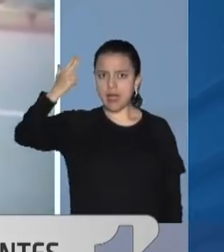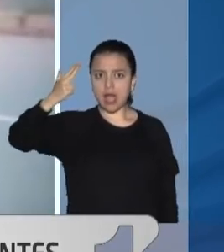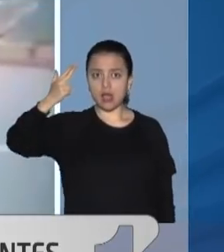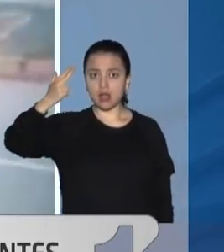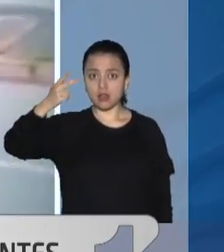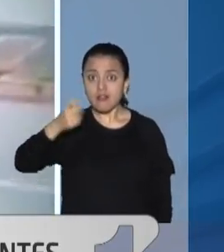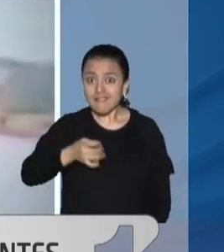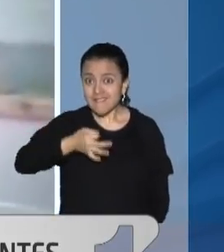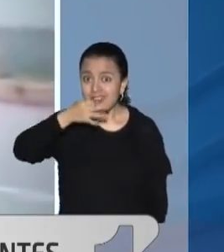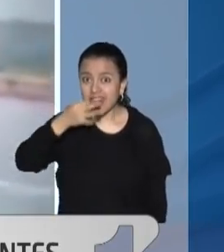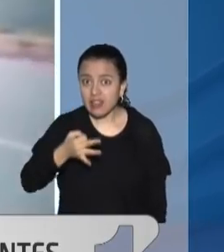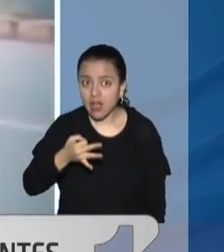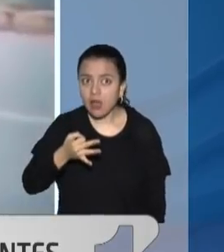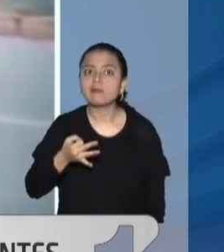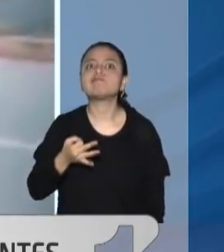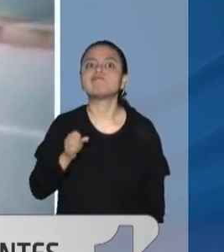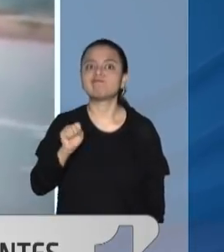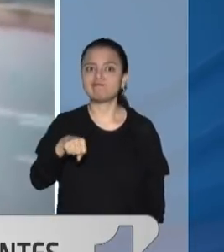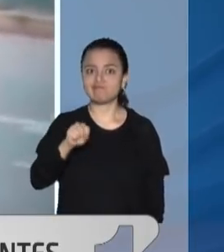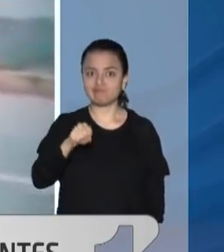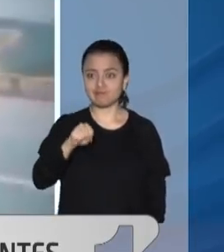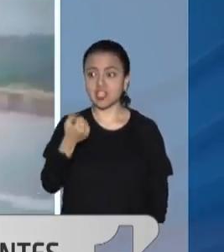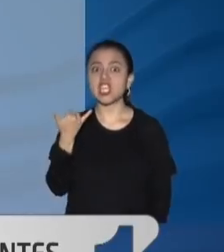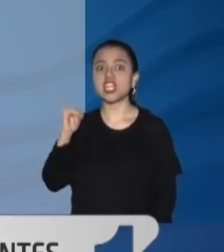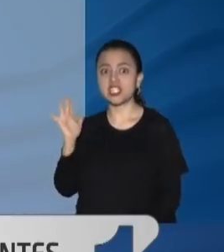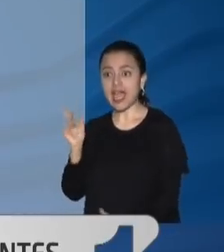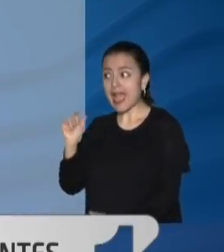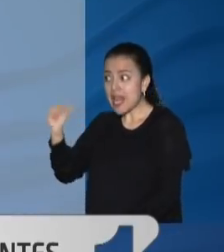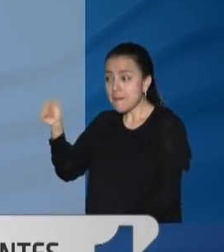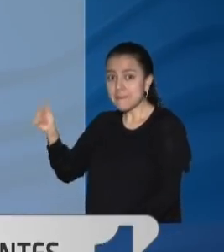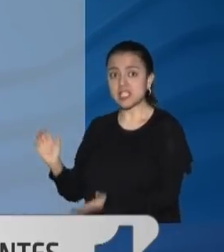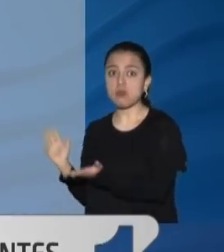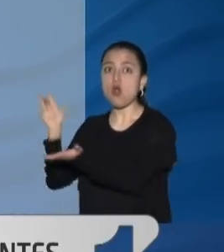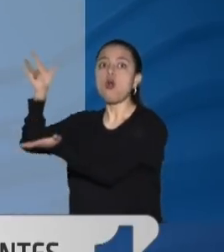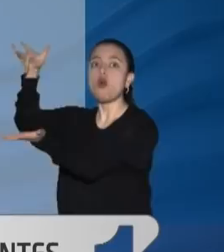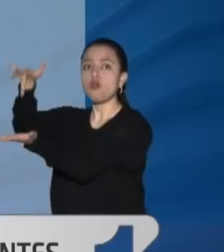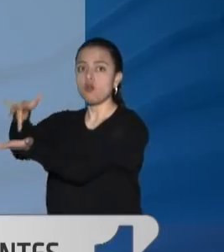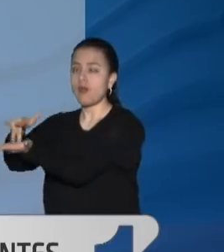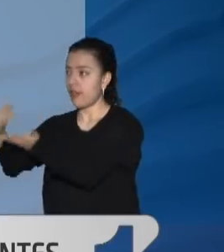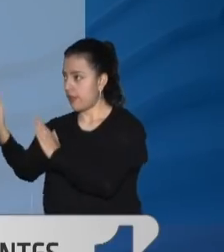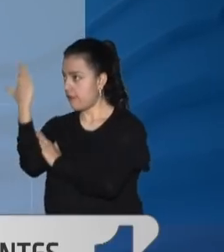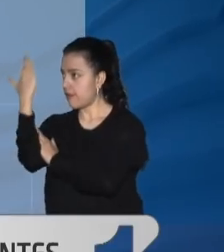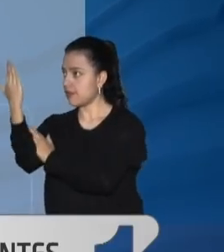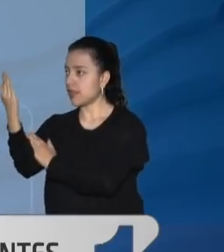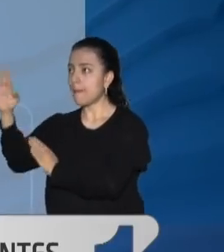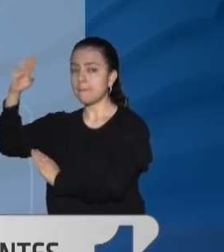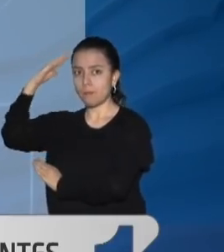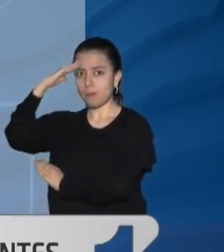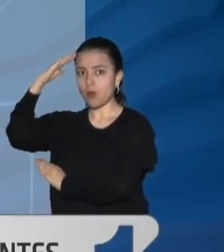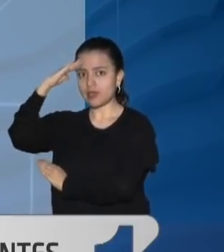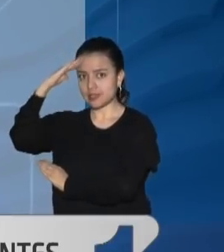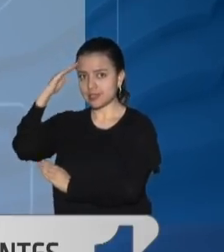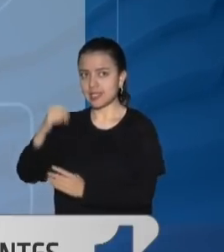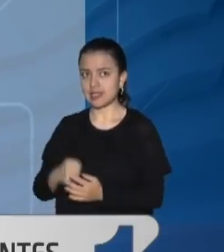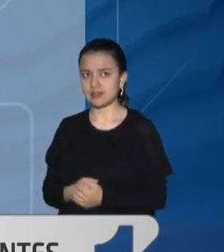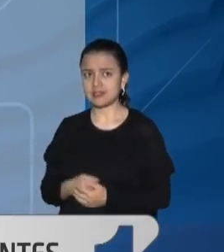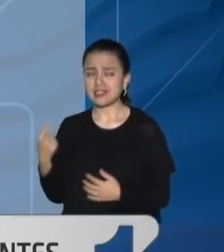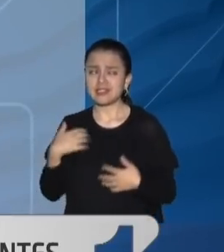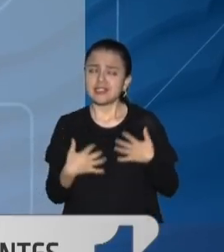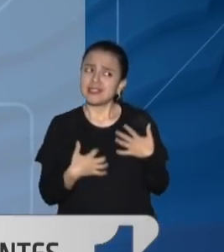las autoridades, se entregó a la policía. Este hombre manifestó que se sintió aturdido, al parecer por el bloqueo que